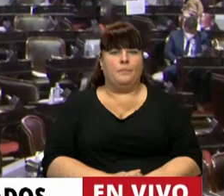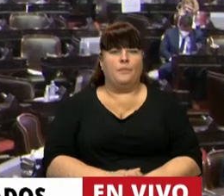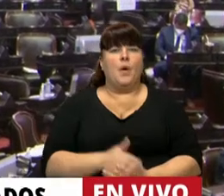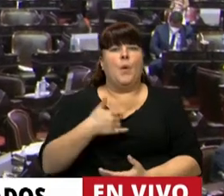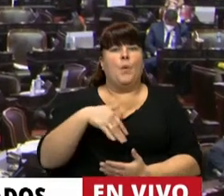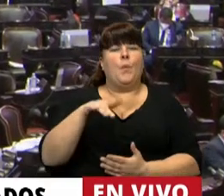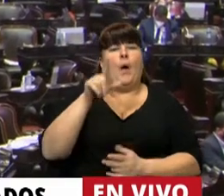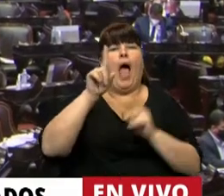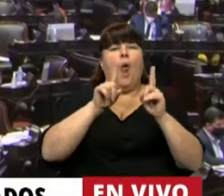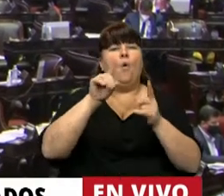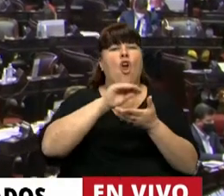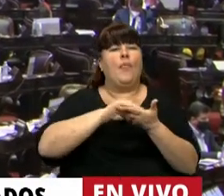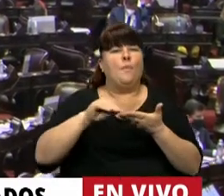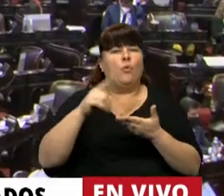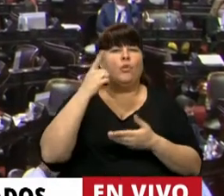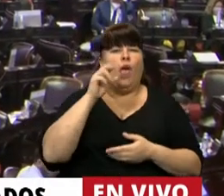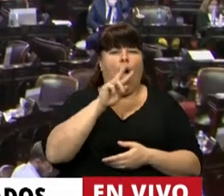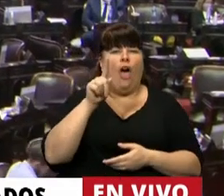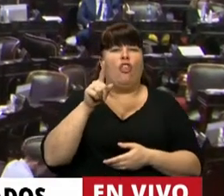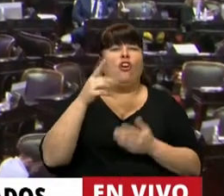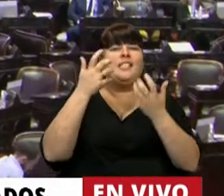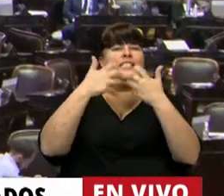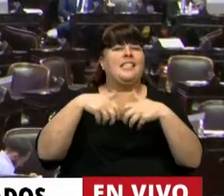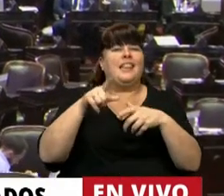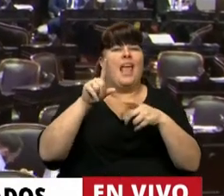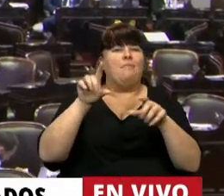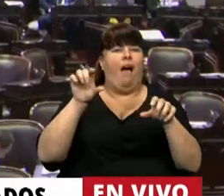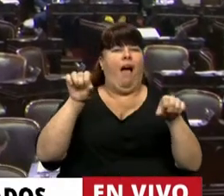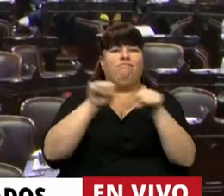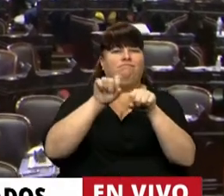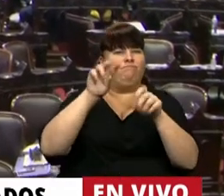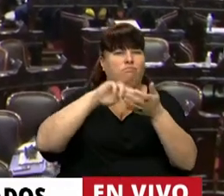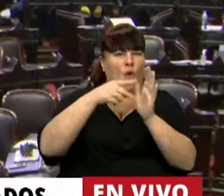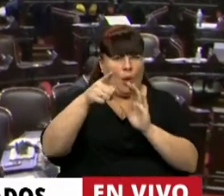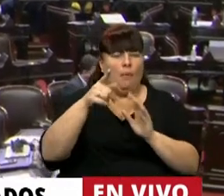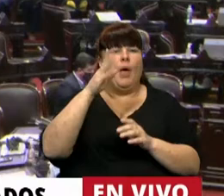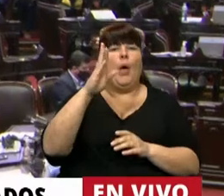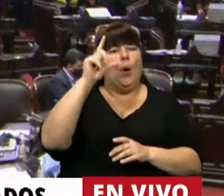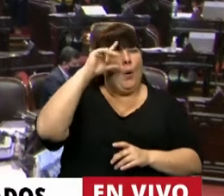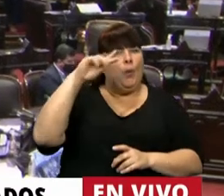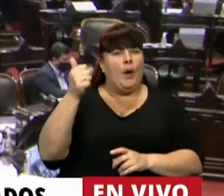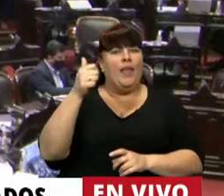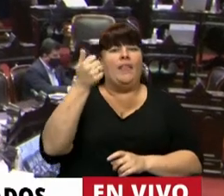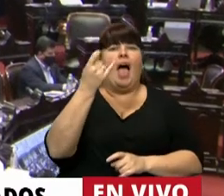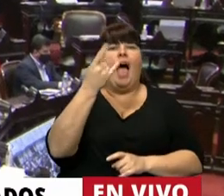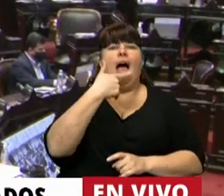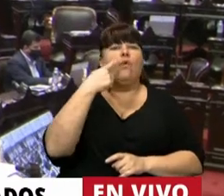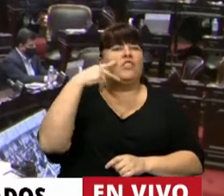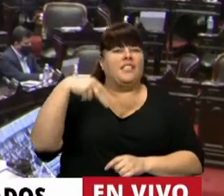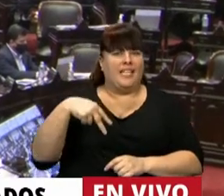Voy a tomar lista de aquellos diputados y diputadas a los que el sistema no registró. Diputada Brenda Austin.